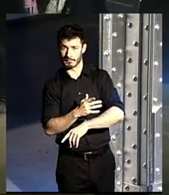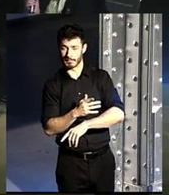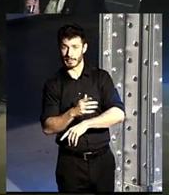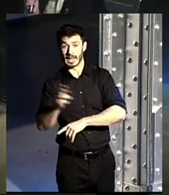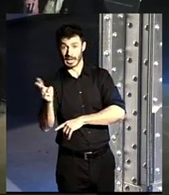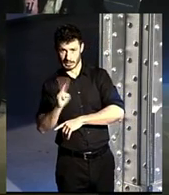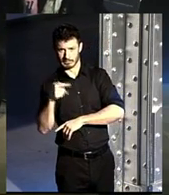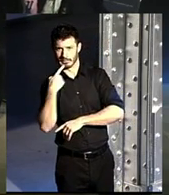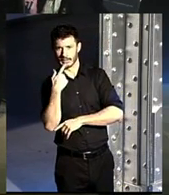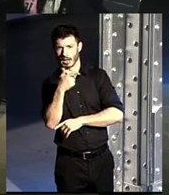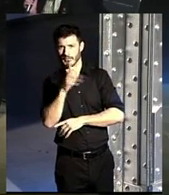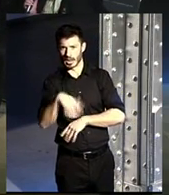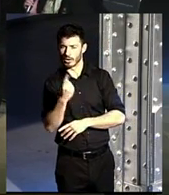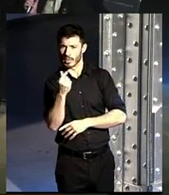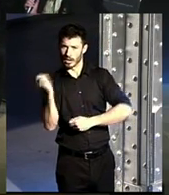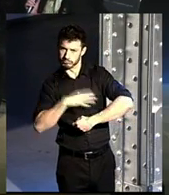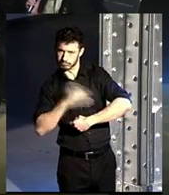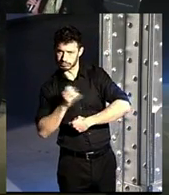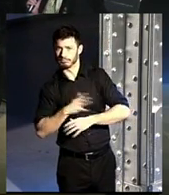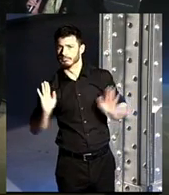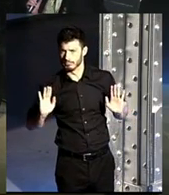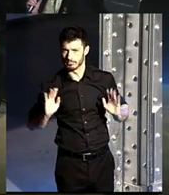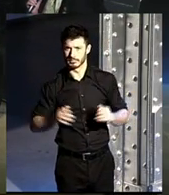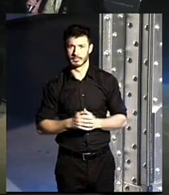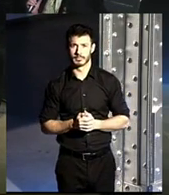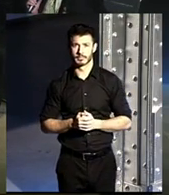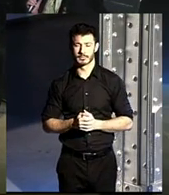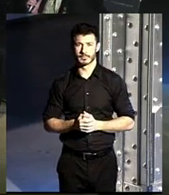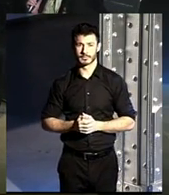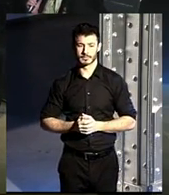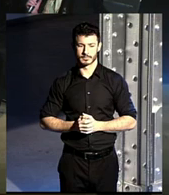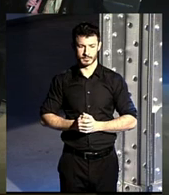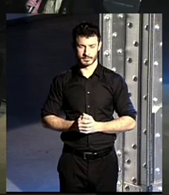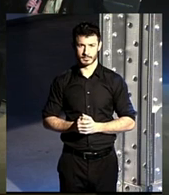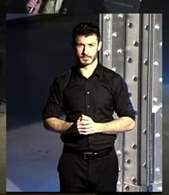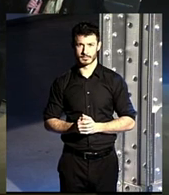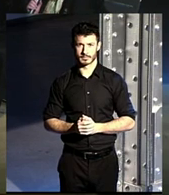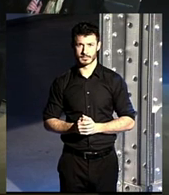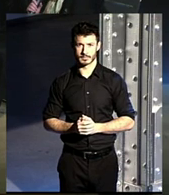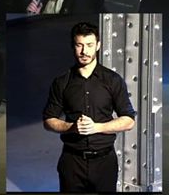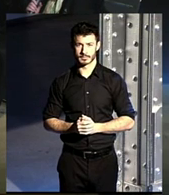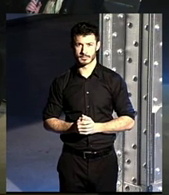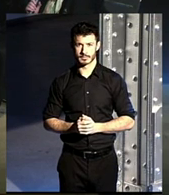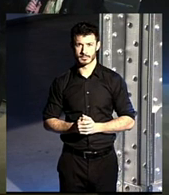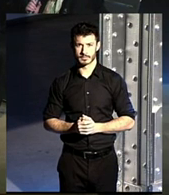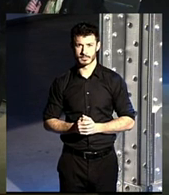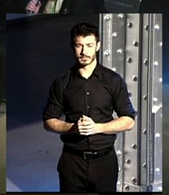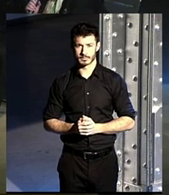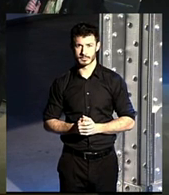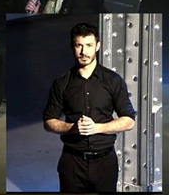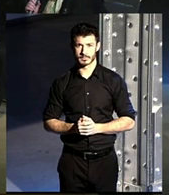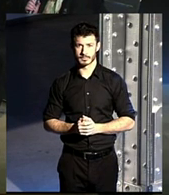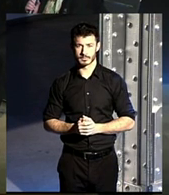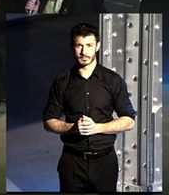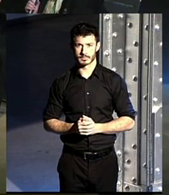dinero. There is also the point that Verne never sets anything in France for the first 40 books or